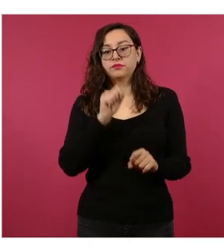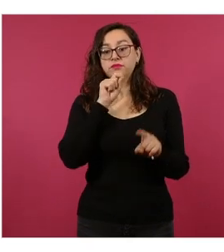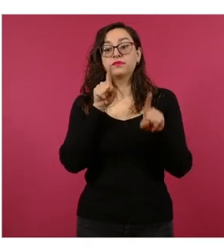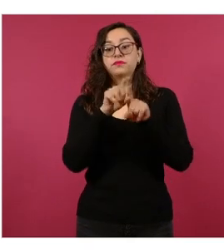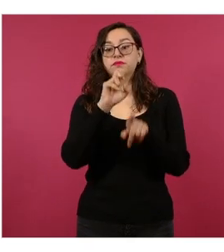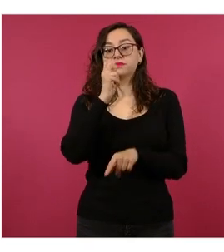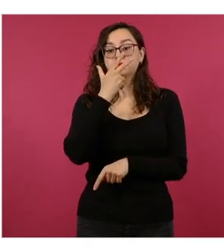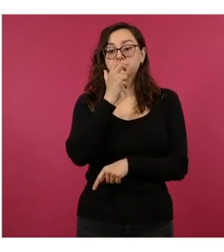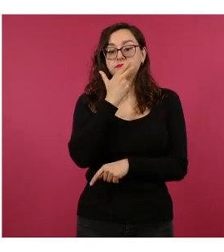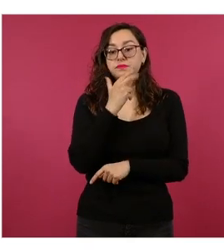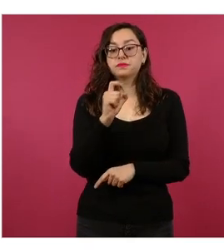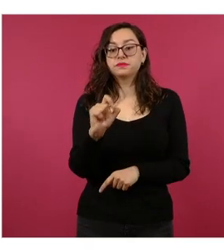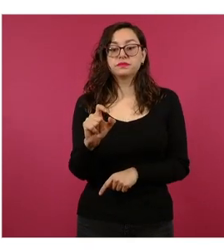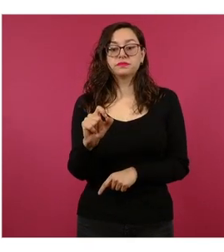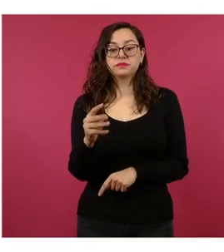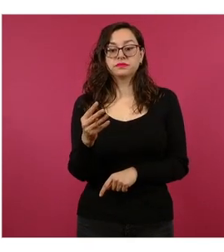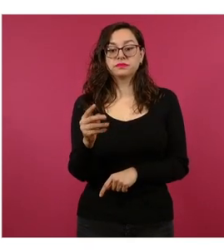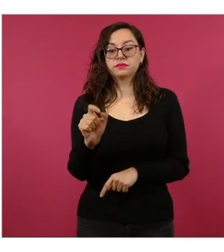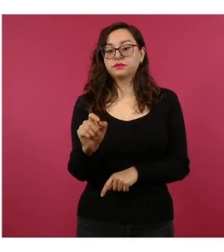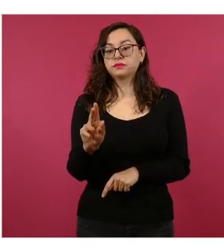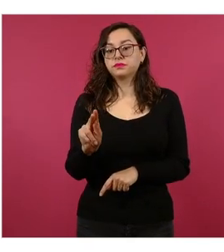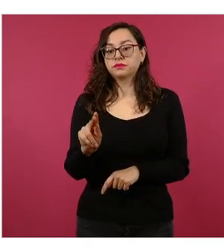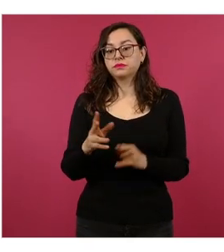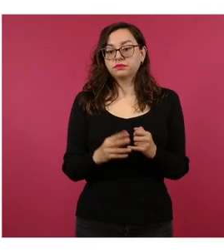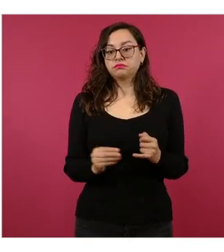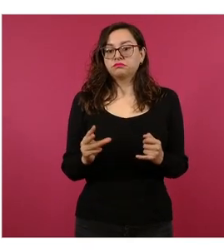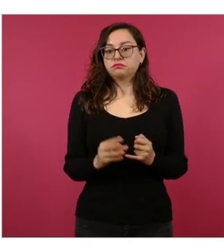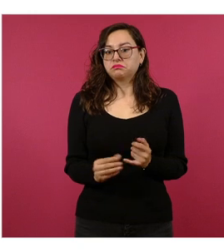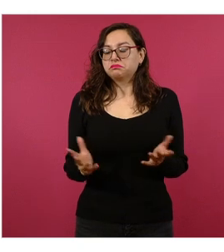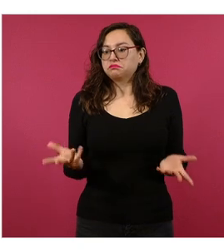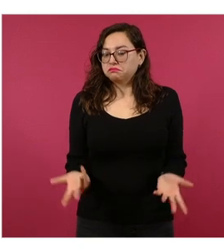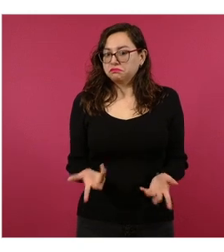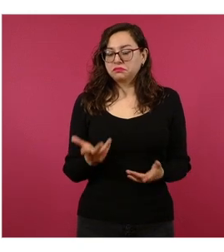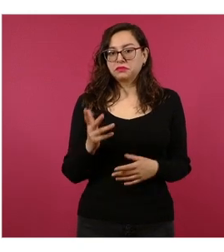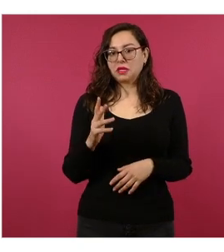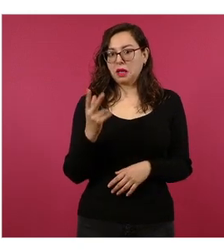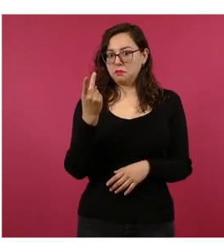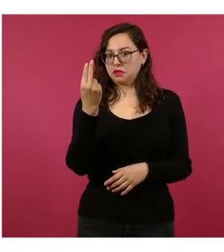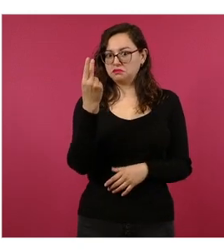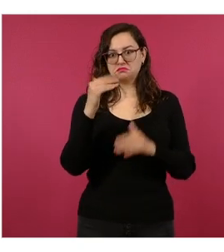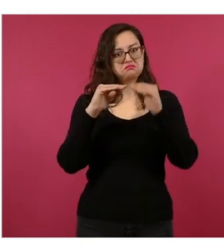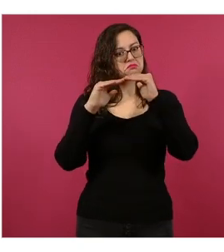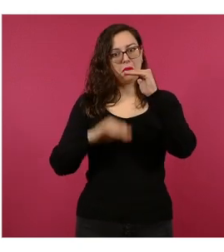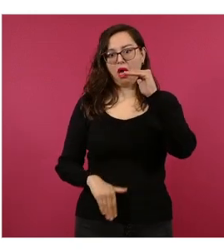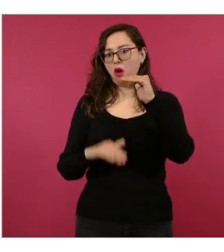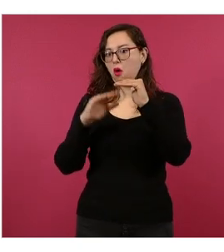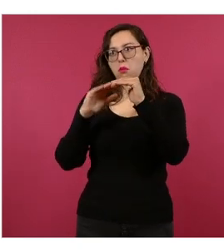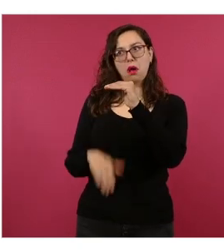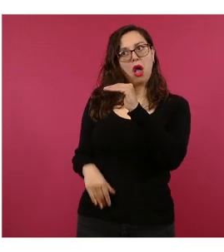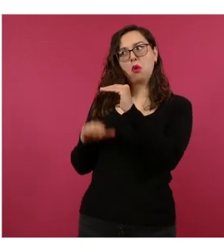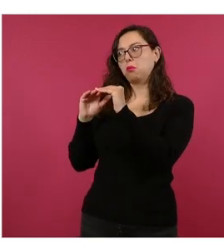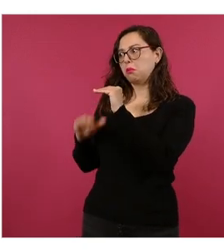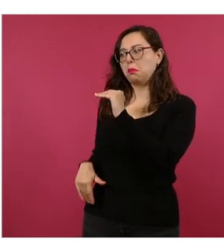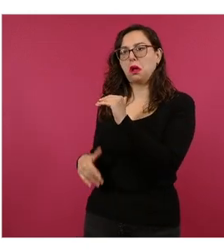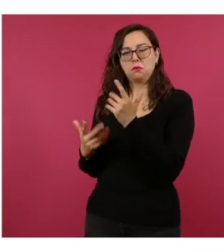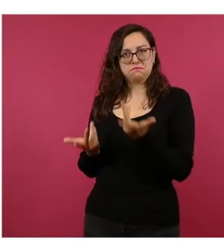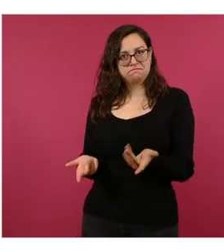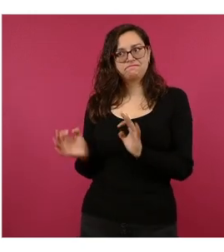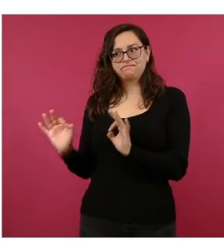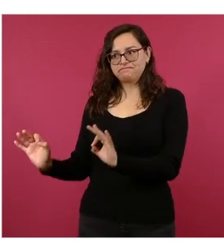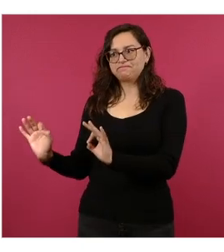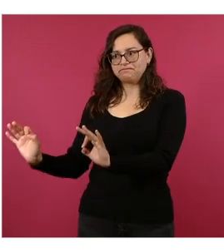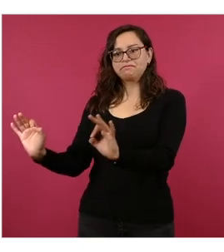Chihuahua, 24 pesos con 80 centavos. Precios por debajo de los 25 pesos en cuanto al litro de el